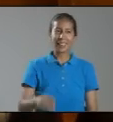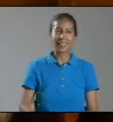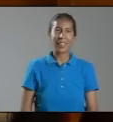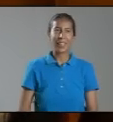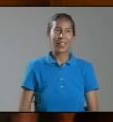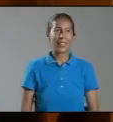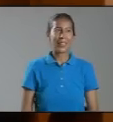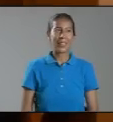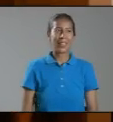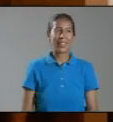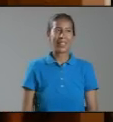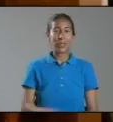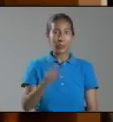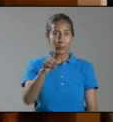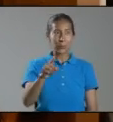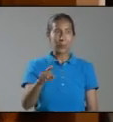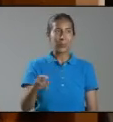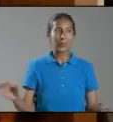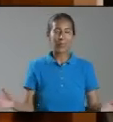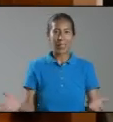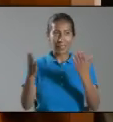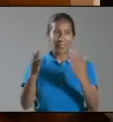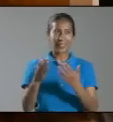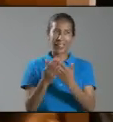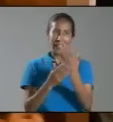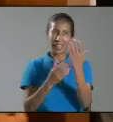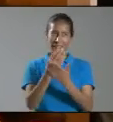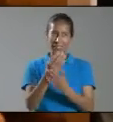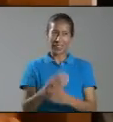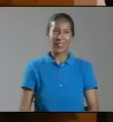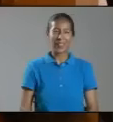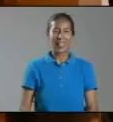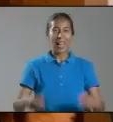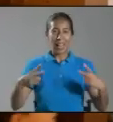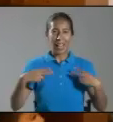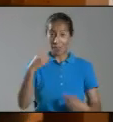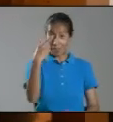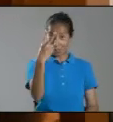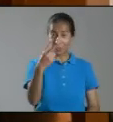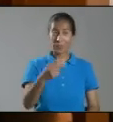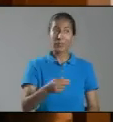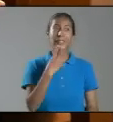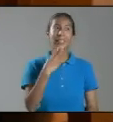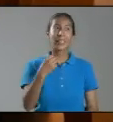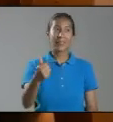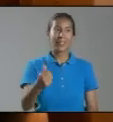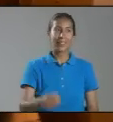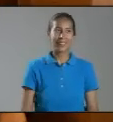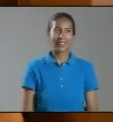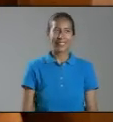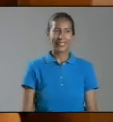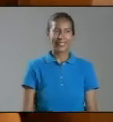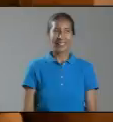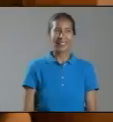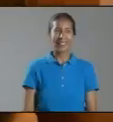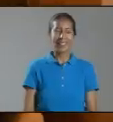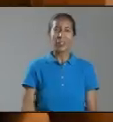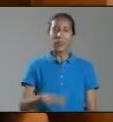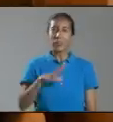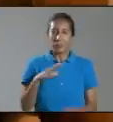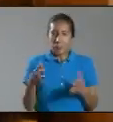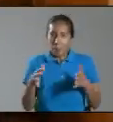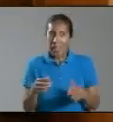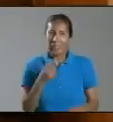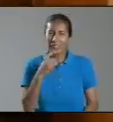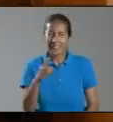Vos no eras el que había levantado la mano. Sí, señor. Pero habían dos hermanas ahí. Aquí hay otro siervo. Tuvieron miedo.